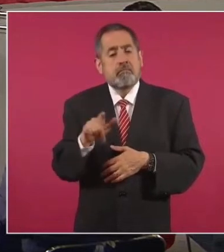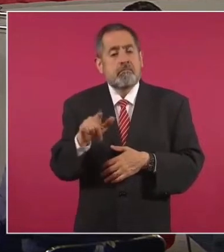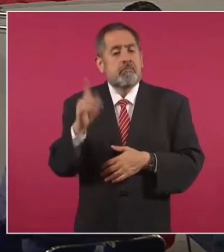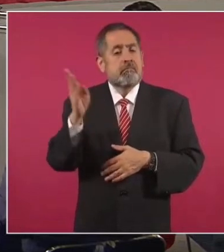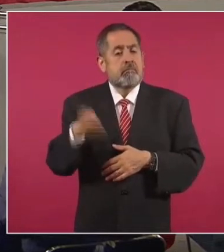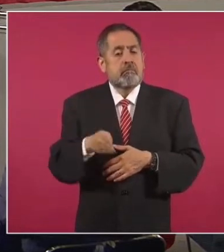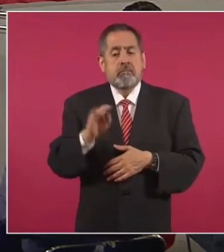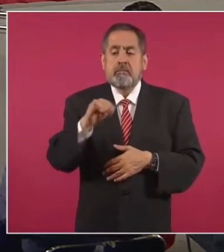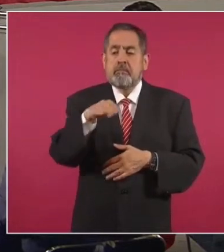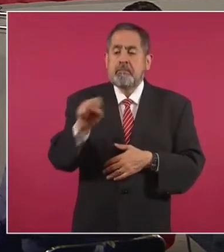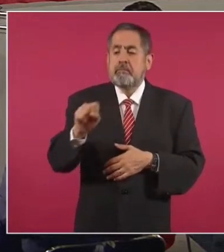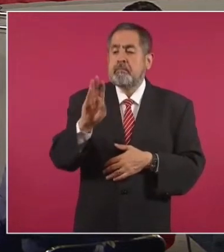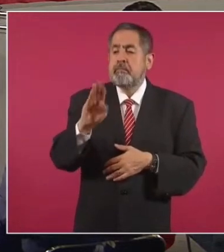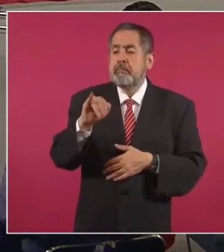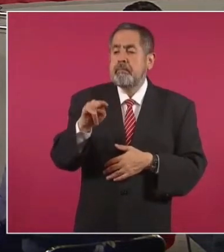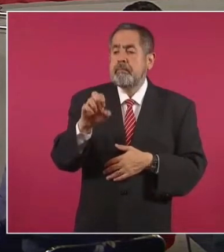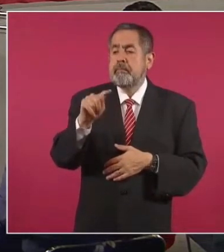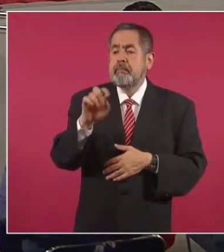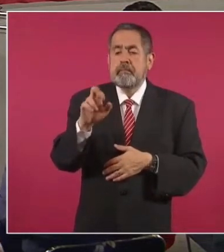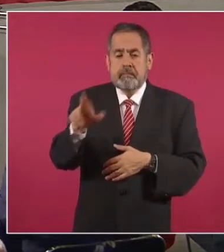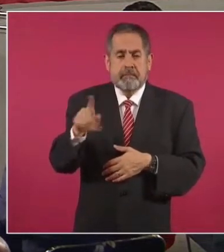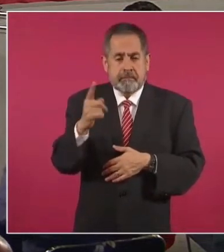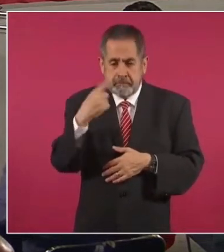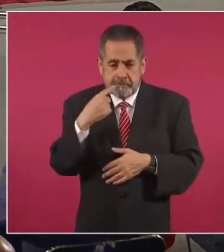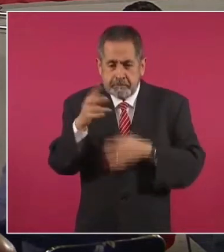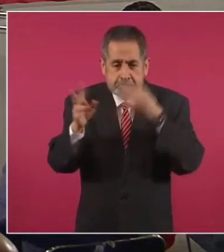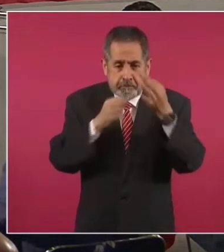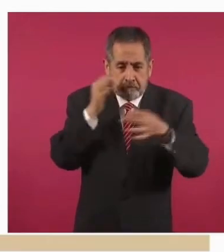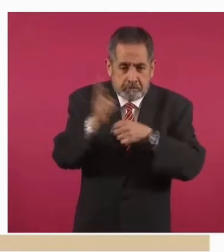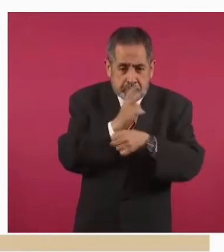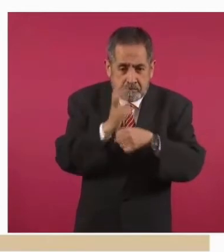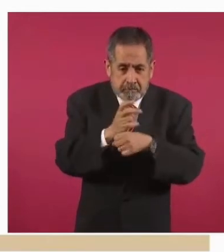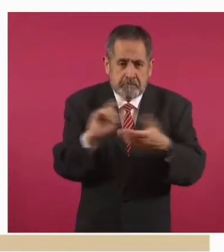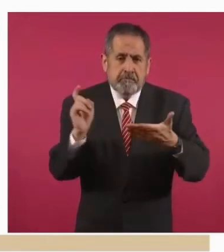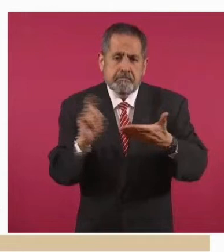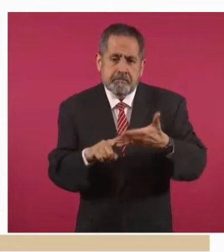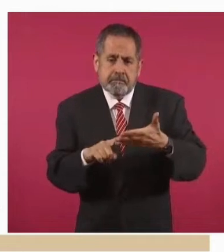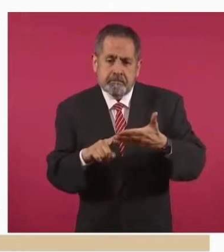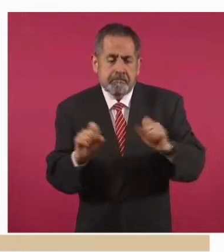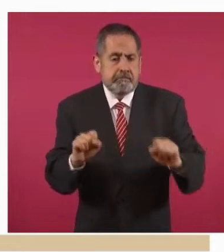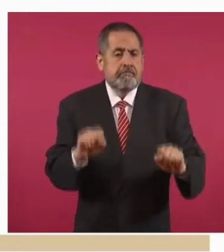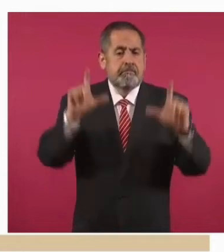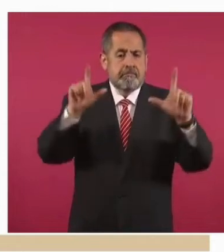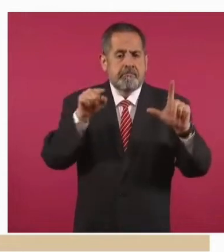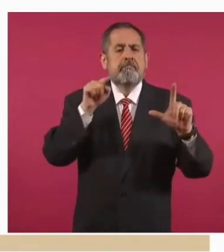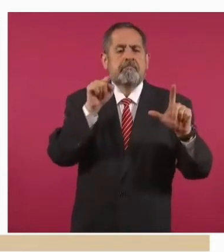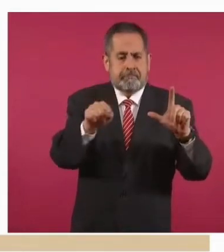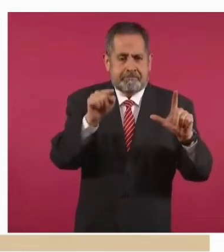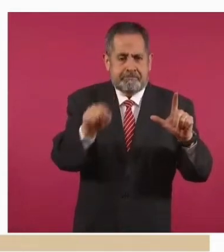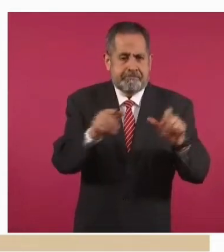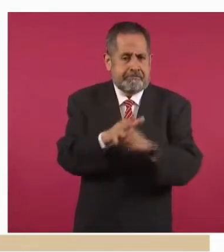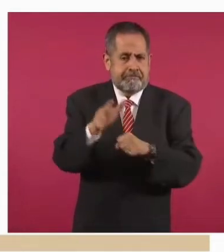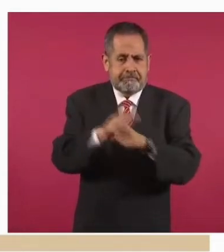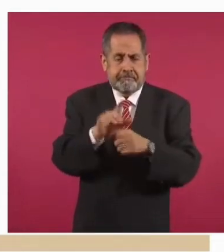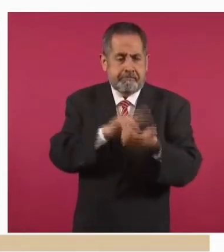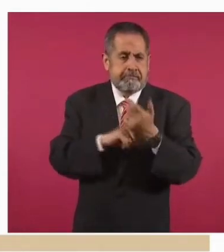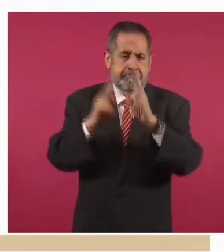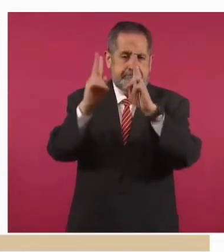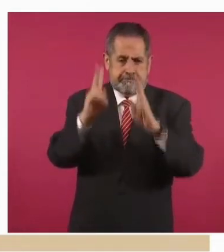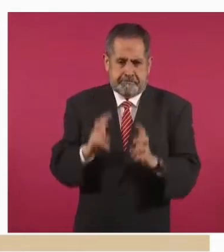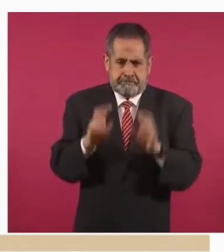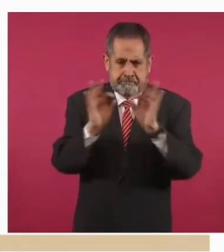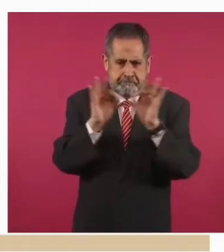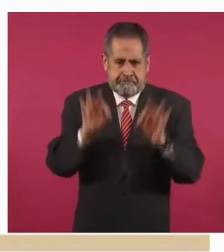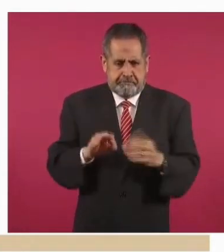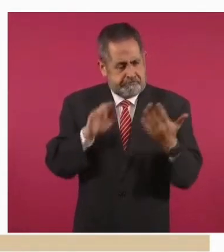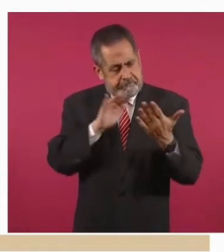ims.gov.mx/IMSS Bienestar, y ahí se va al apartado de convocatorias y pueden encontrar todos los detalles para descargar los